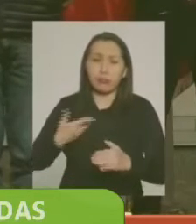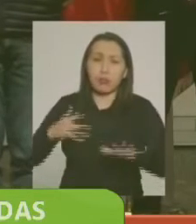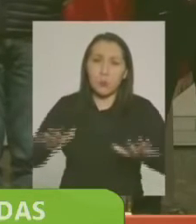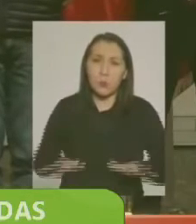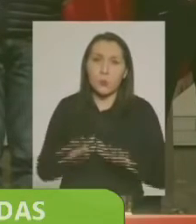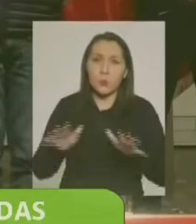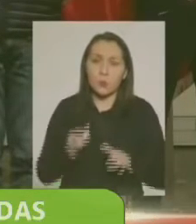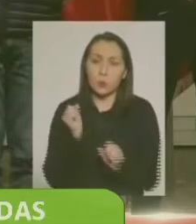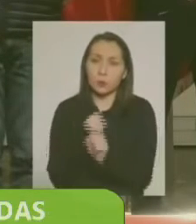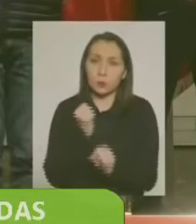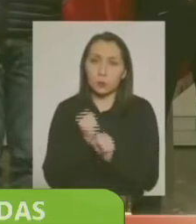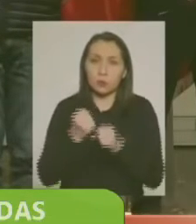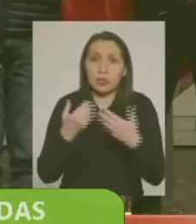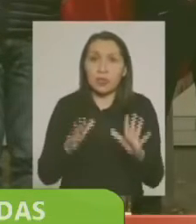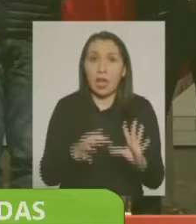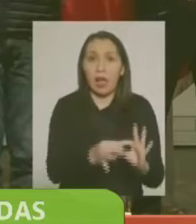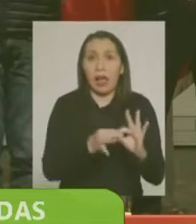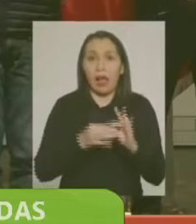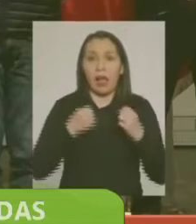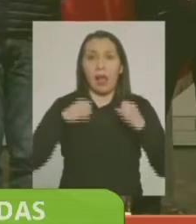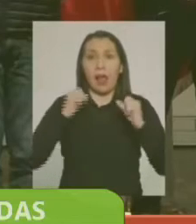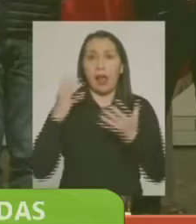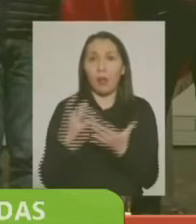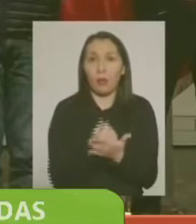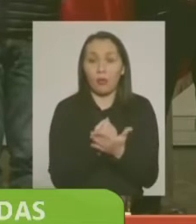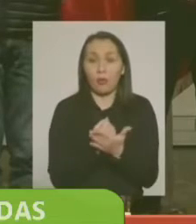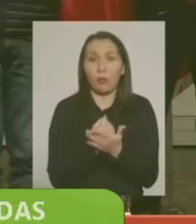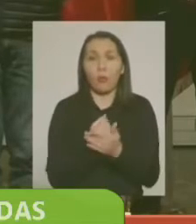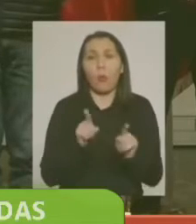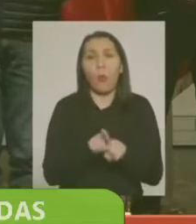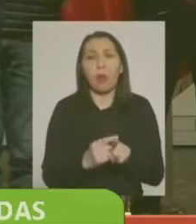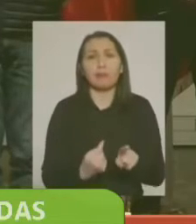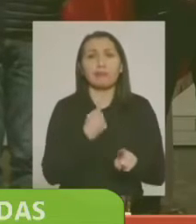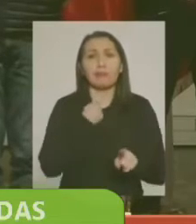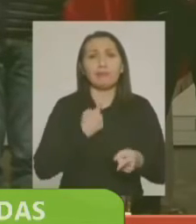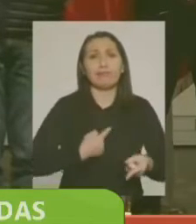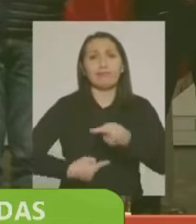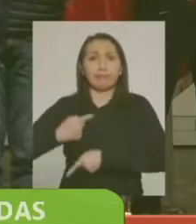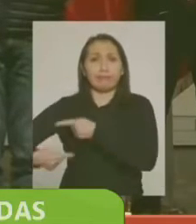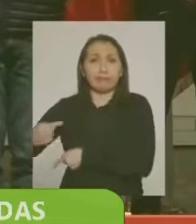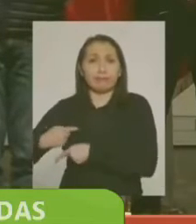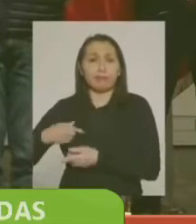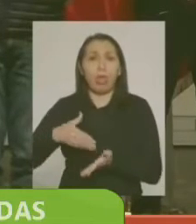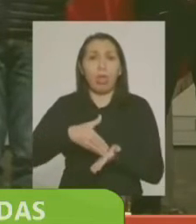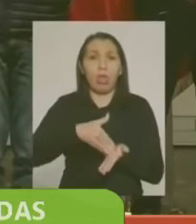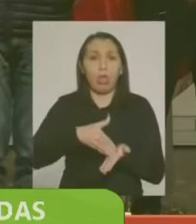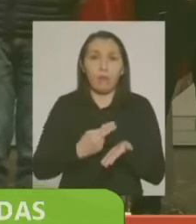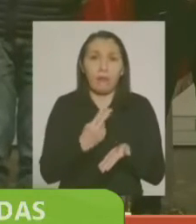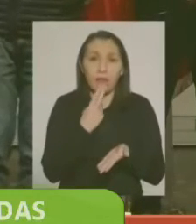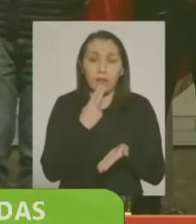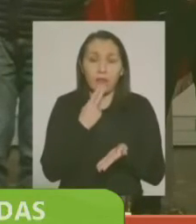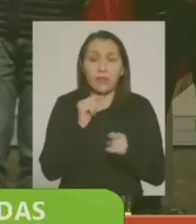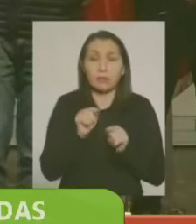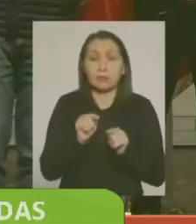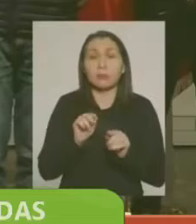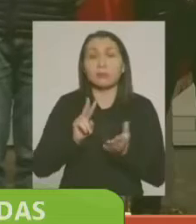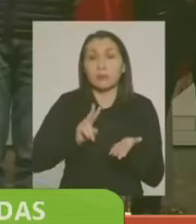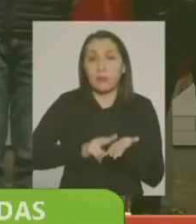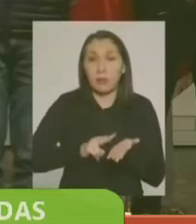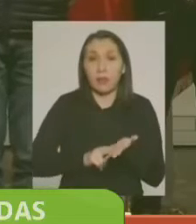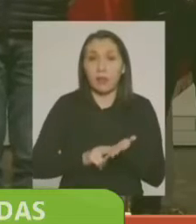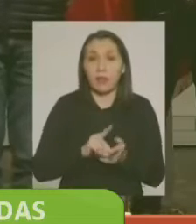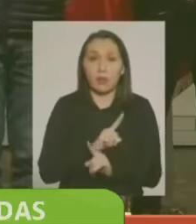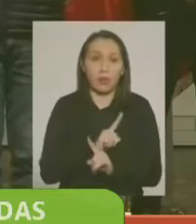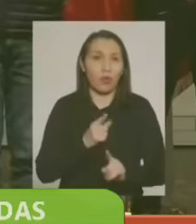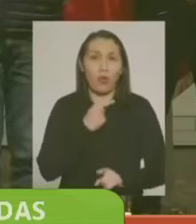la ciudadanía, en parte de la ciudadanía que pueda optar a este tipo de créditos y también la denominada tasa cero, que en rigor